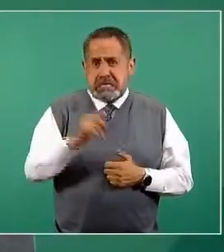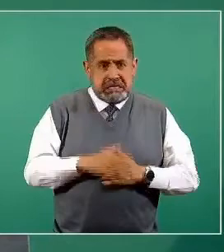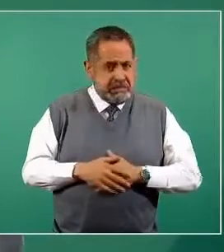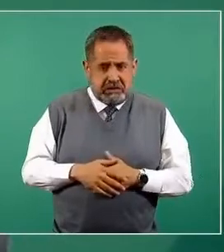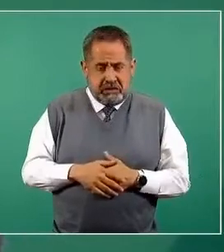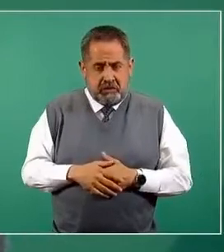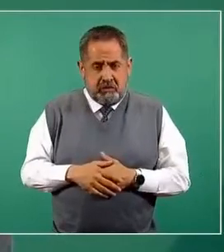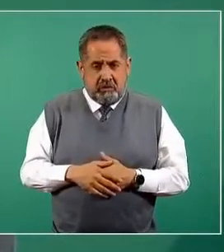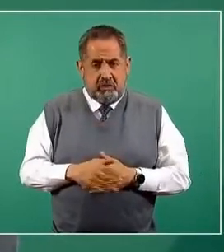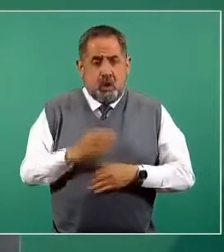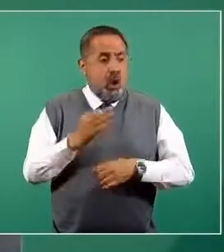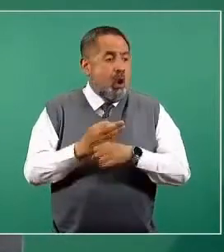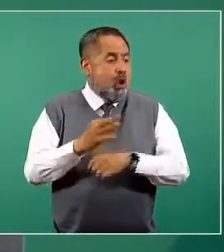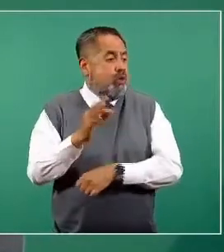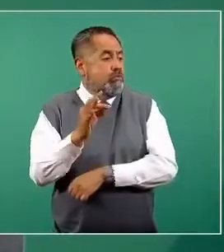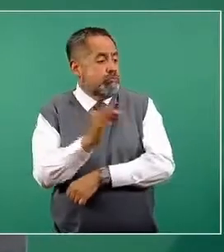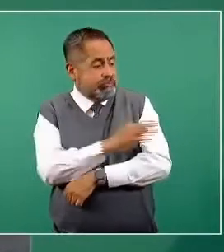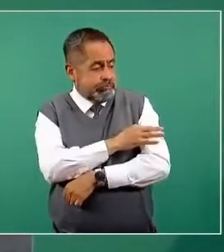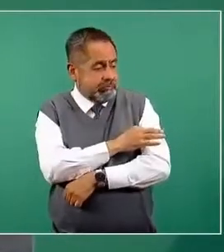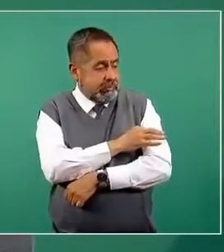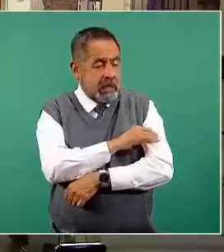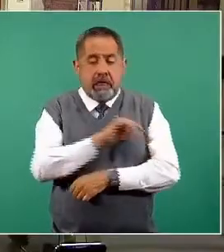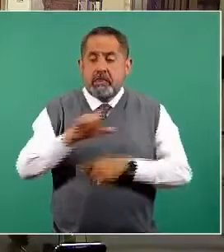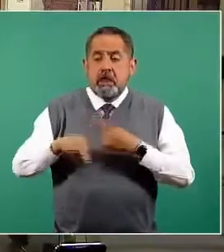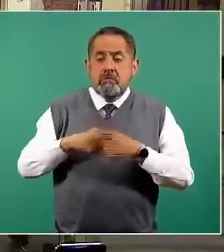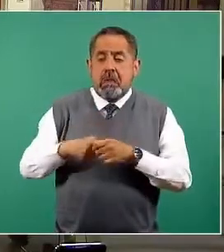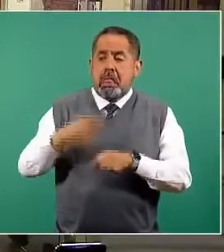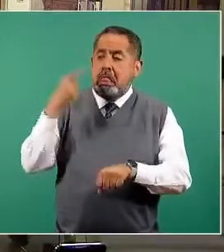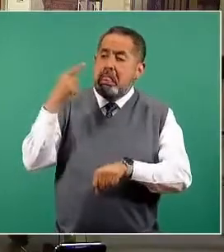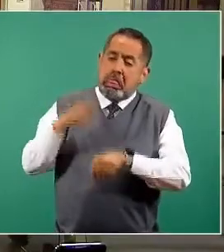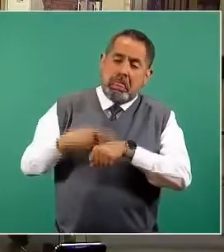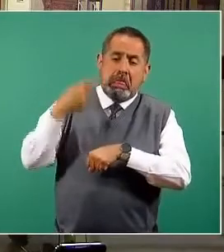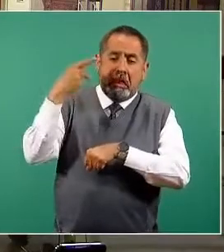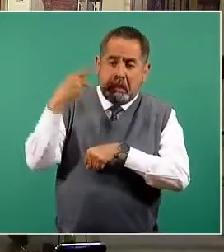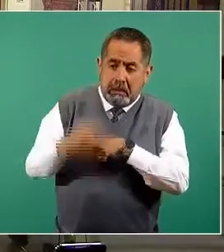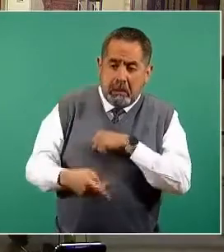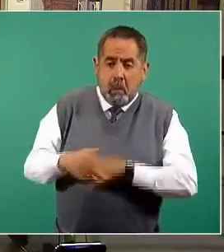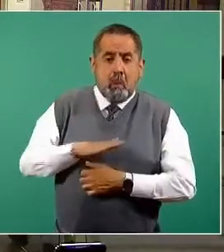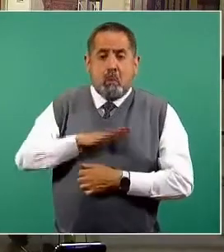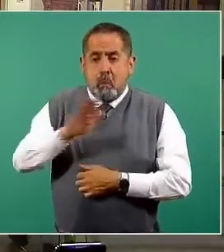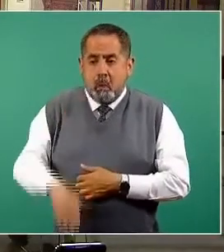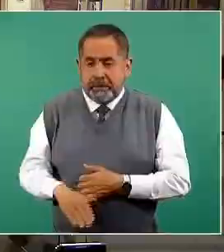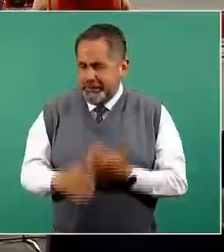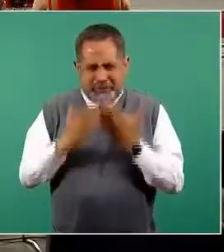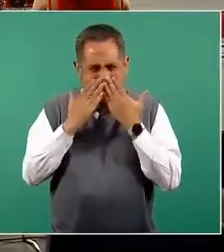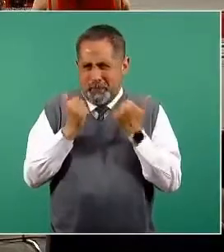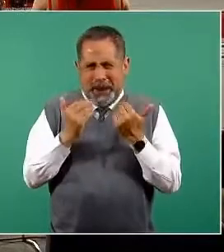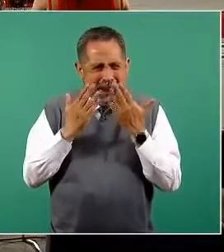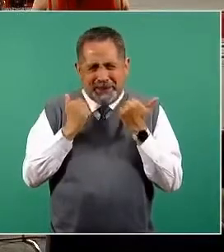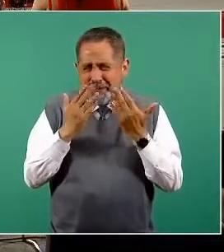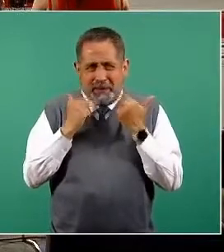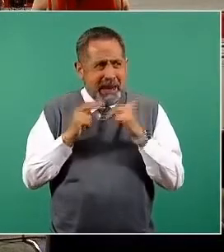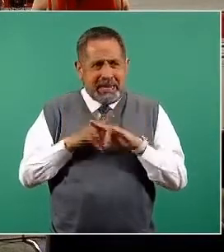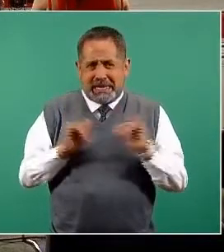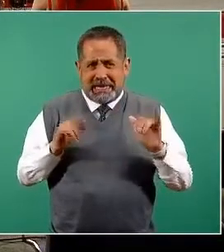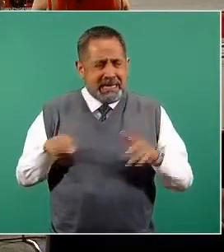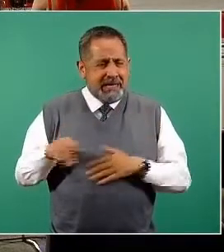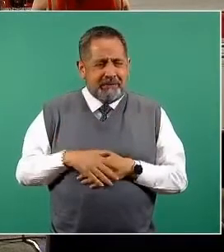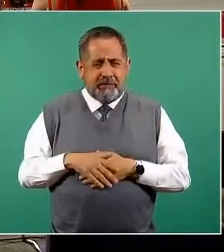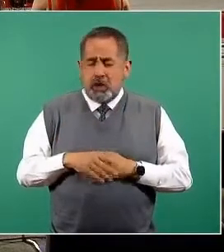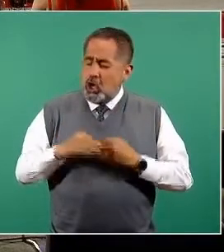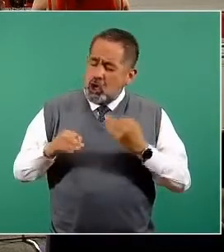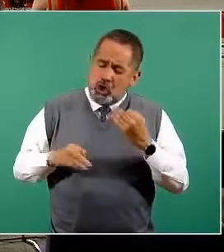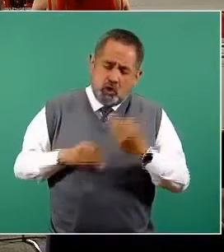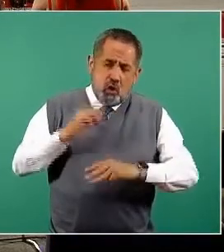persona pudiera quedar con algún daño o peor aún, que pudiera perder la vida por la vacuna. Son vacunas, todas las vacunas